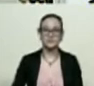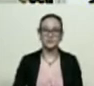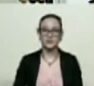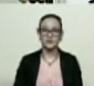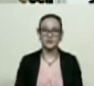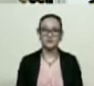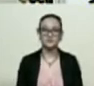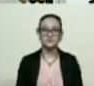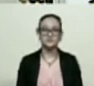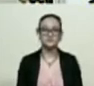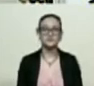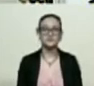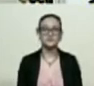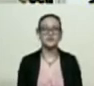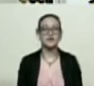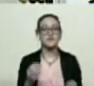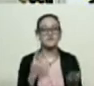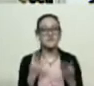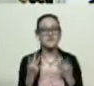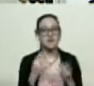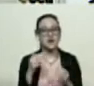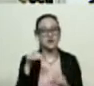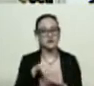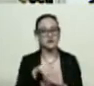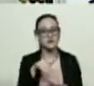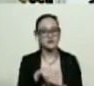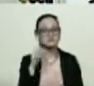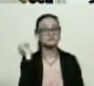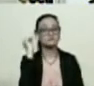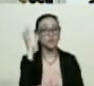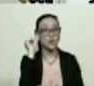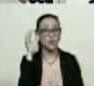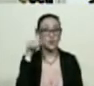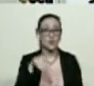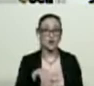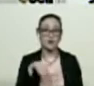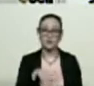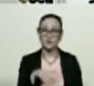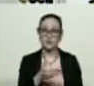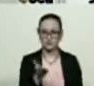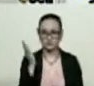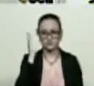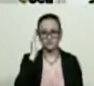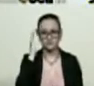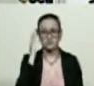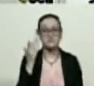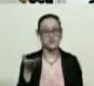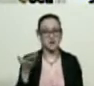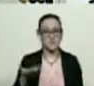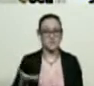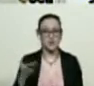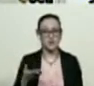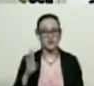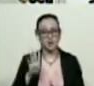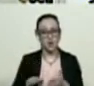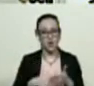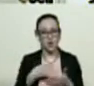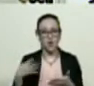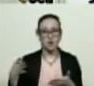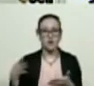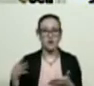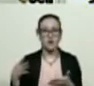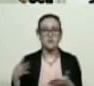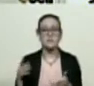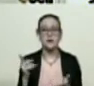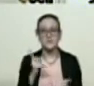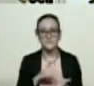tiene que ver con las ferias electorales y la campaña electoral que como ustedes saben hacen parte importantes del cronograma y de